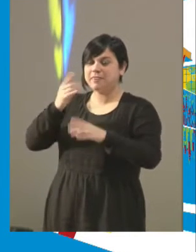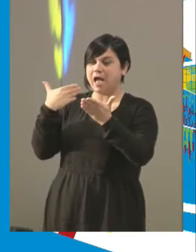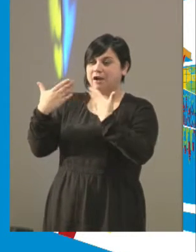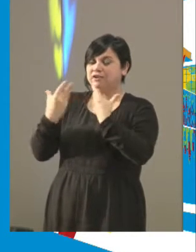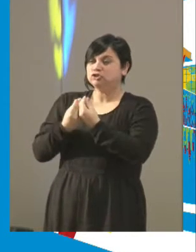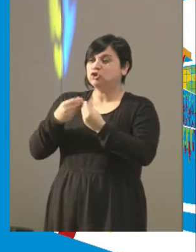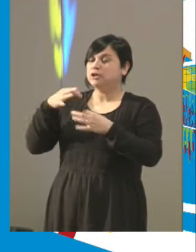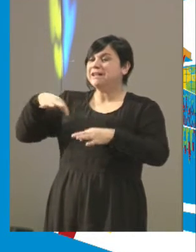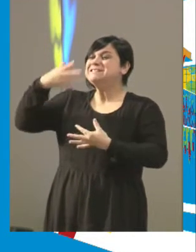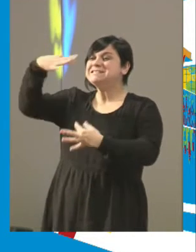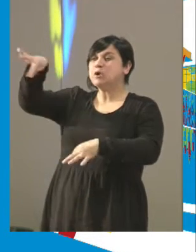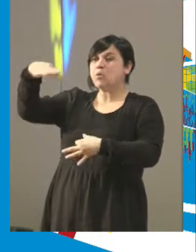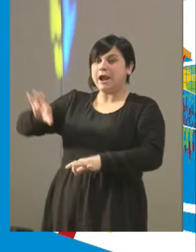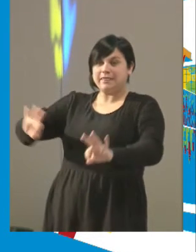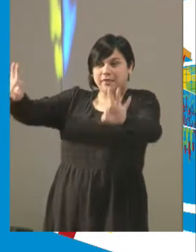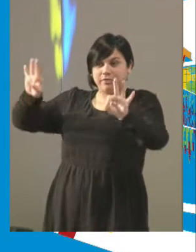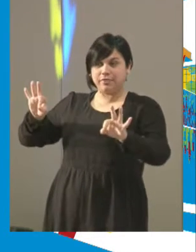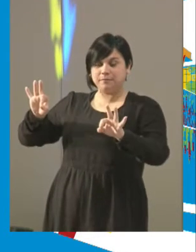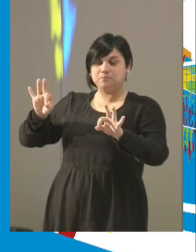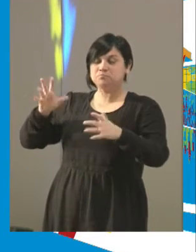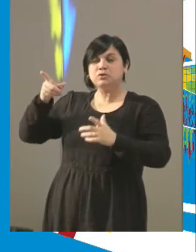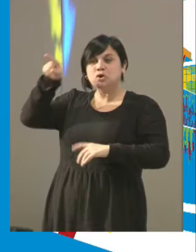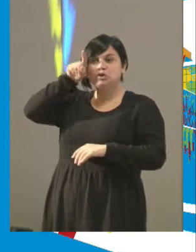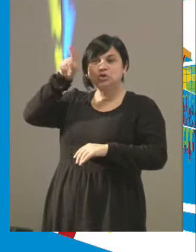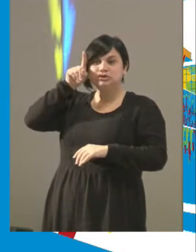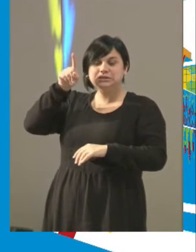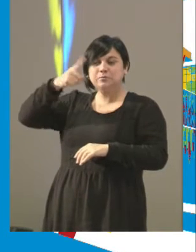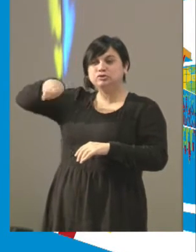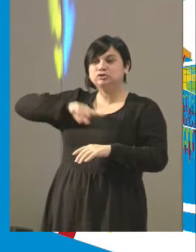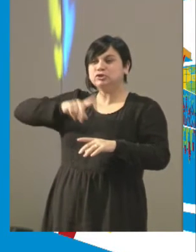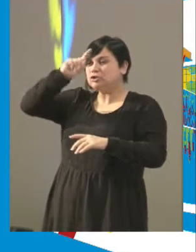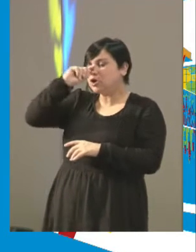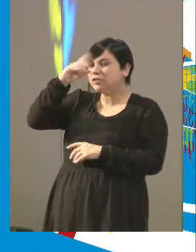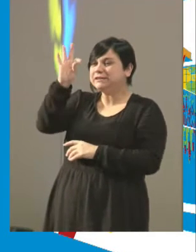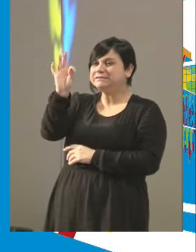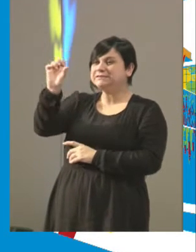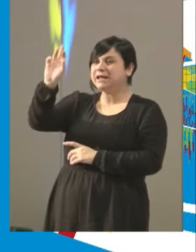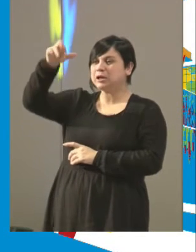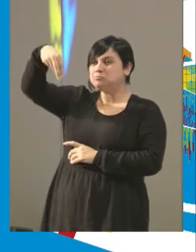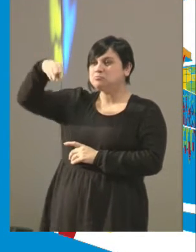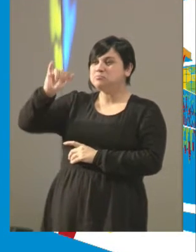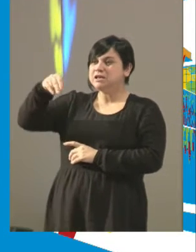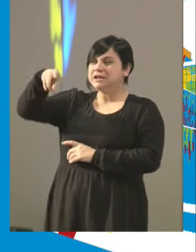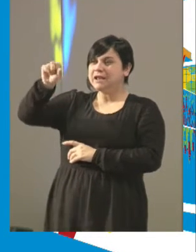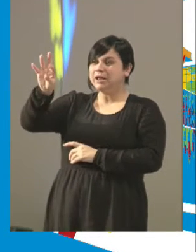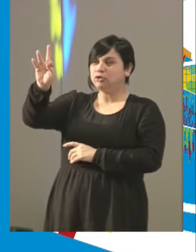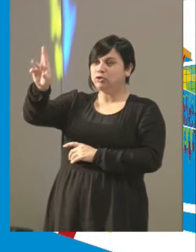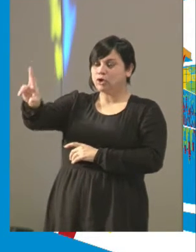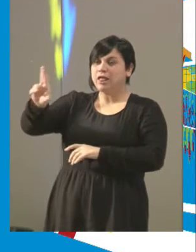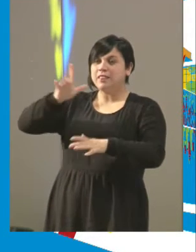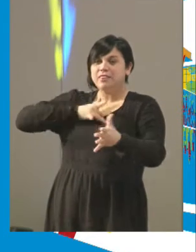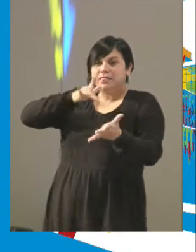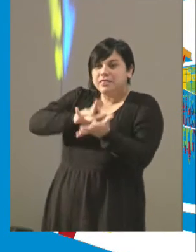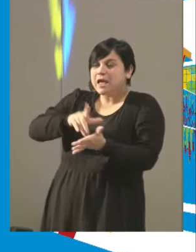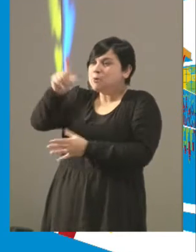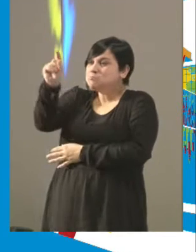es el de la singularidad, ¿no? Que es, todos habréis visto o recordaréis Terminator, ¿no? Es el día, el minuto, el segundo en el que la máquina toma